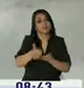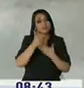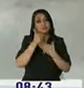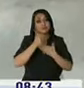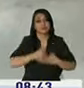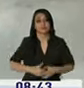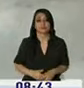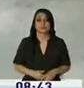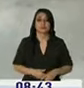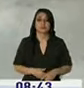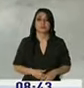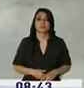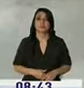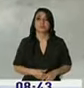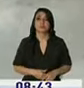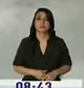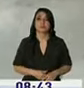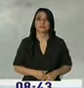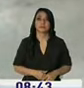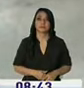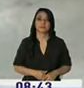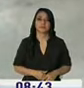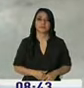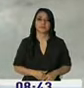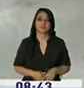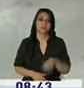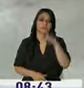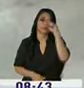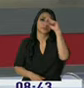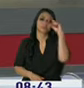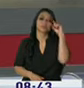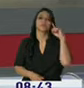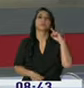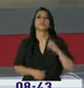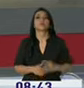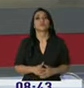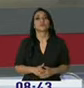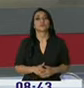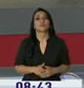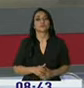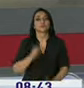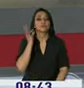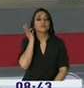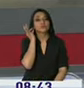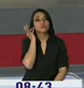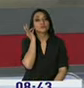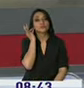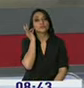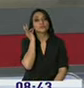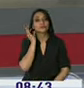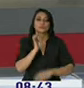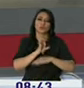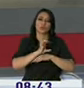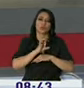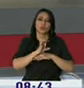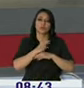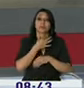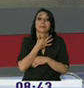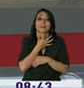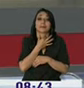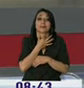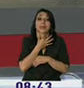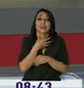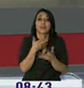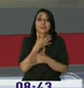García, desde Manta, provincia de Manabí, informó Wendy Delgado. Mujeres, mujeres de mi país, voten el miedo. Estos